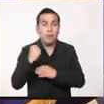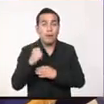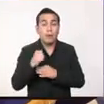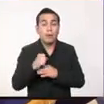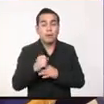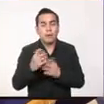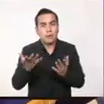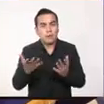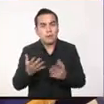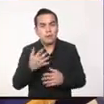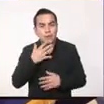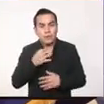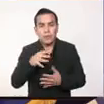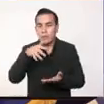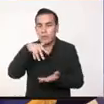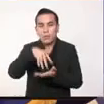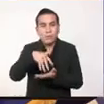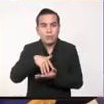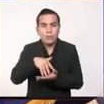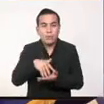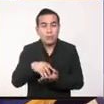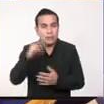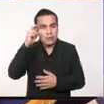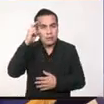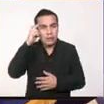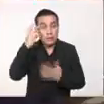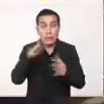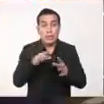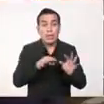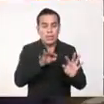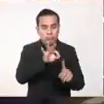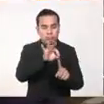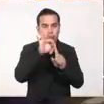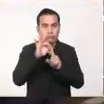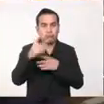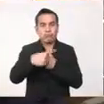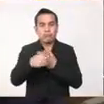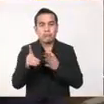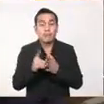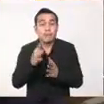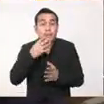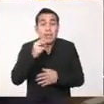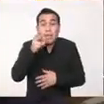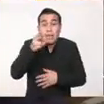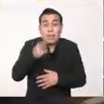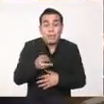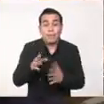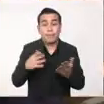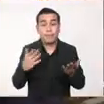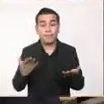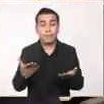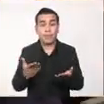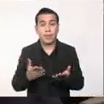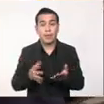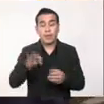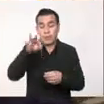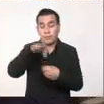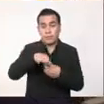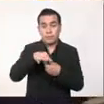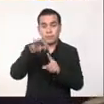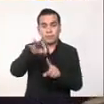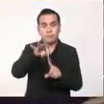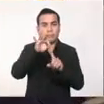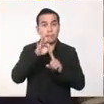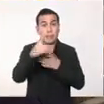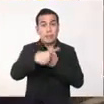son elecciones voto popular, sino que ellos eligen a los demás. Pero es lo mismo. El pueblo elige a